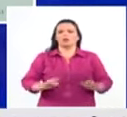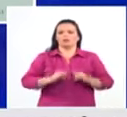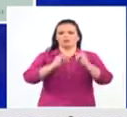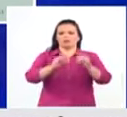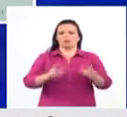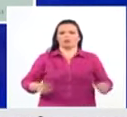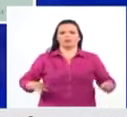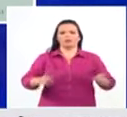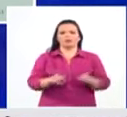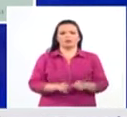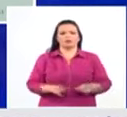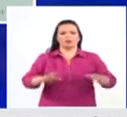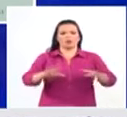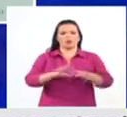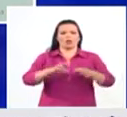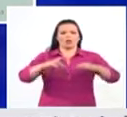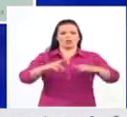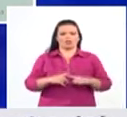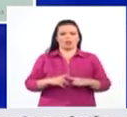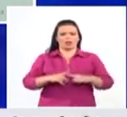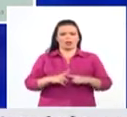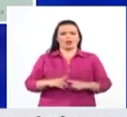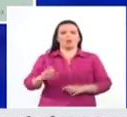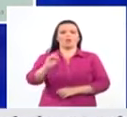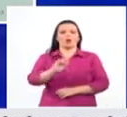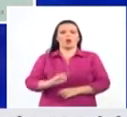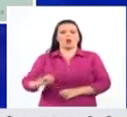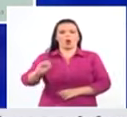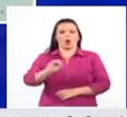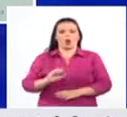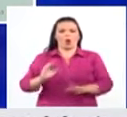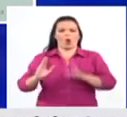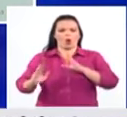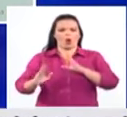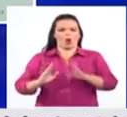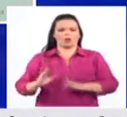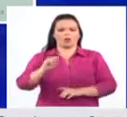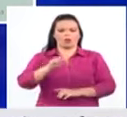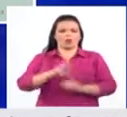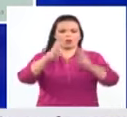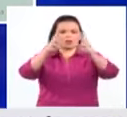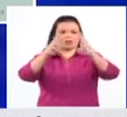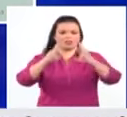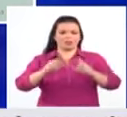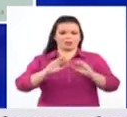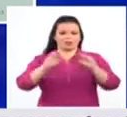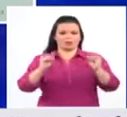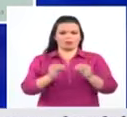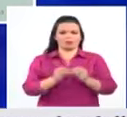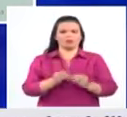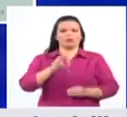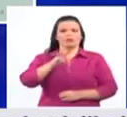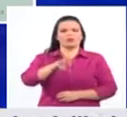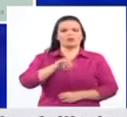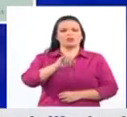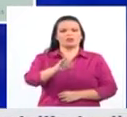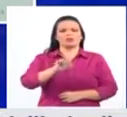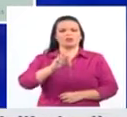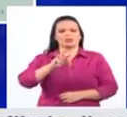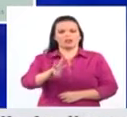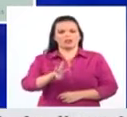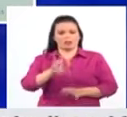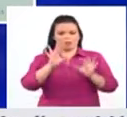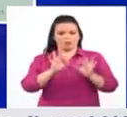en la más oriental de las provincias, hoy con un acumulado total de 363 casos